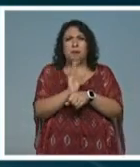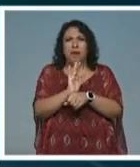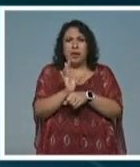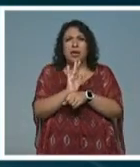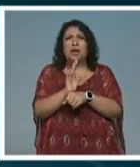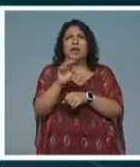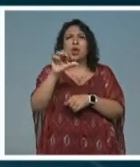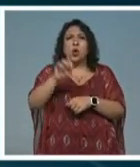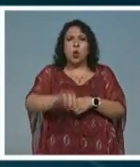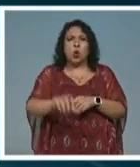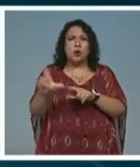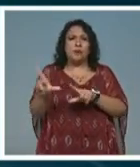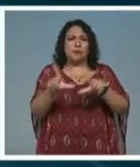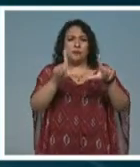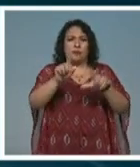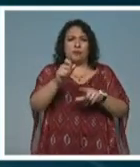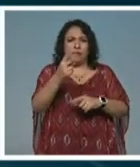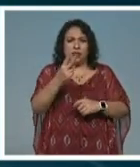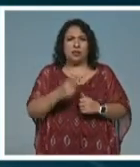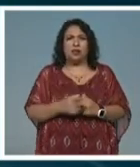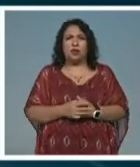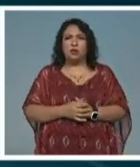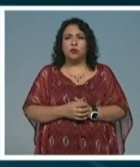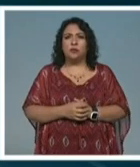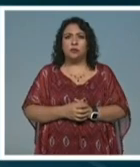que pasará hoy por la pantalla de Canal 22.